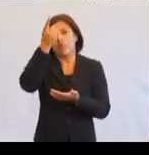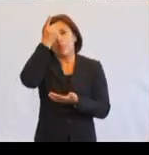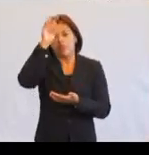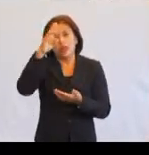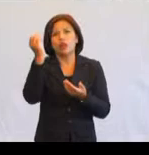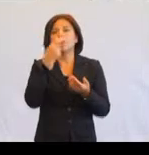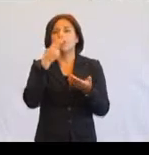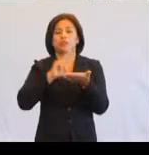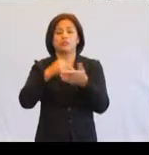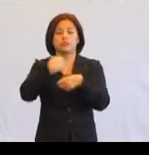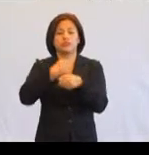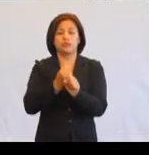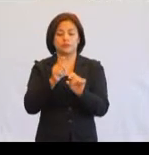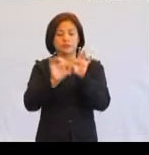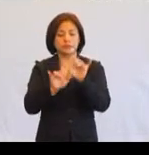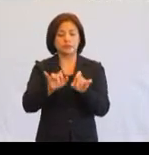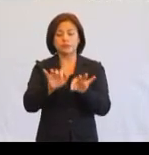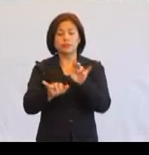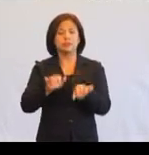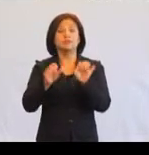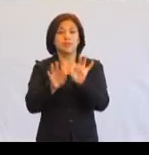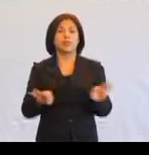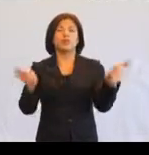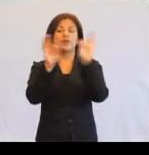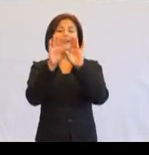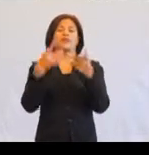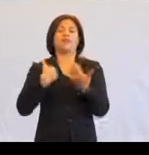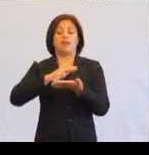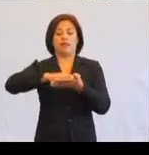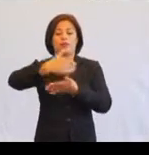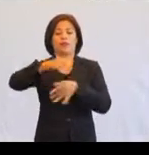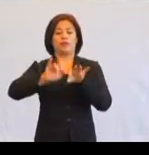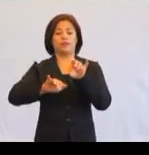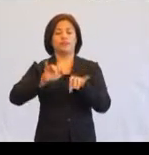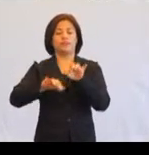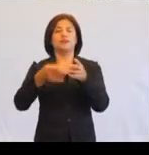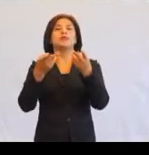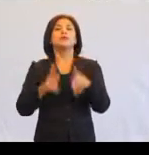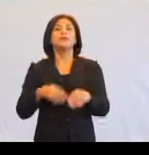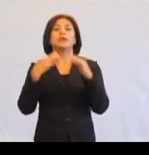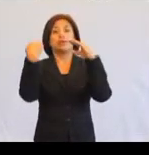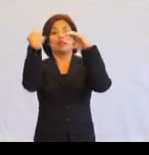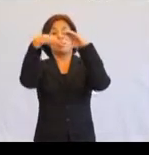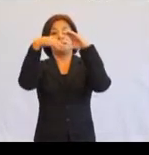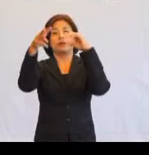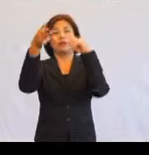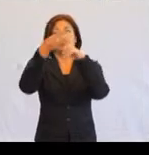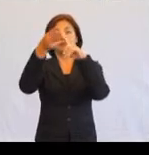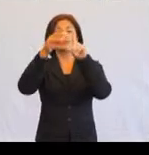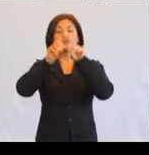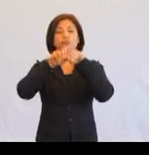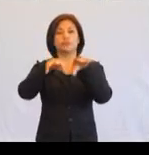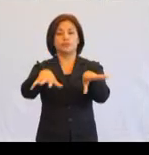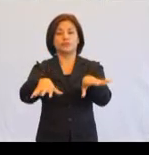mandar cartas o cosas así, pues ahora se utiliza la computadora y por ende las redes